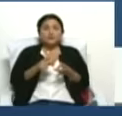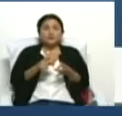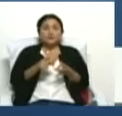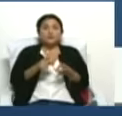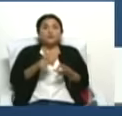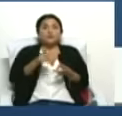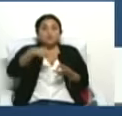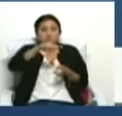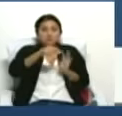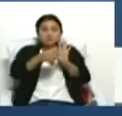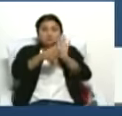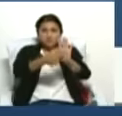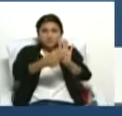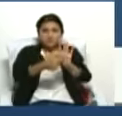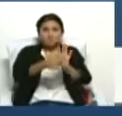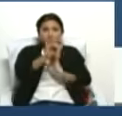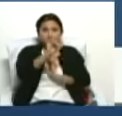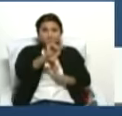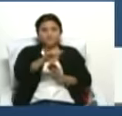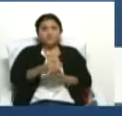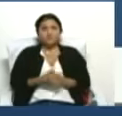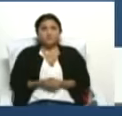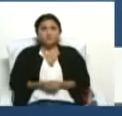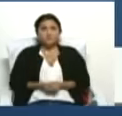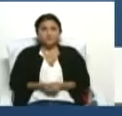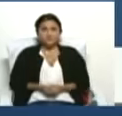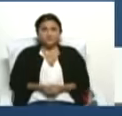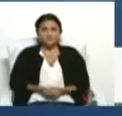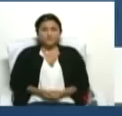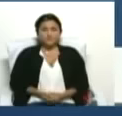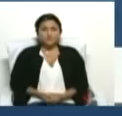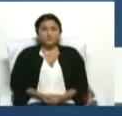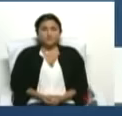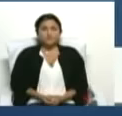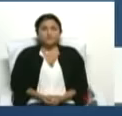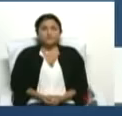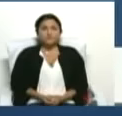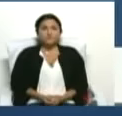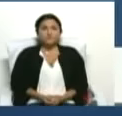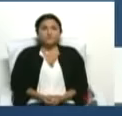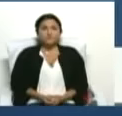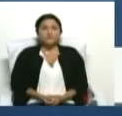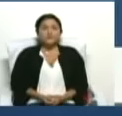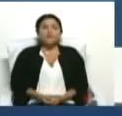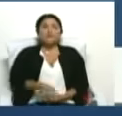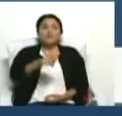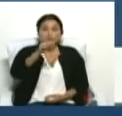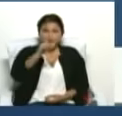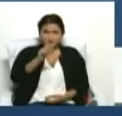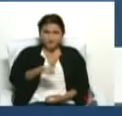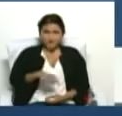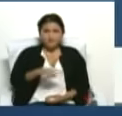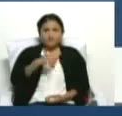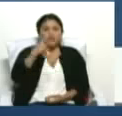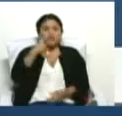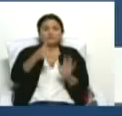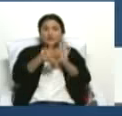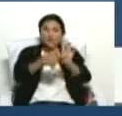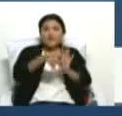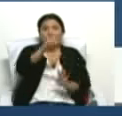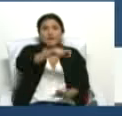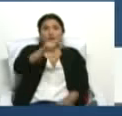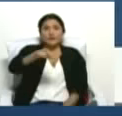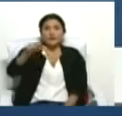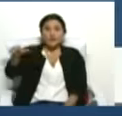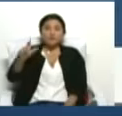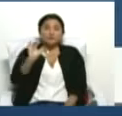o precalificación. O también dice acá, revelar la suerte o el paradero de la persona